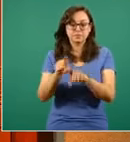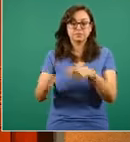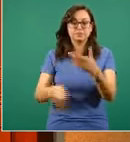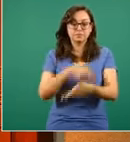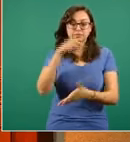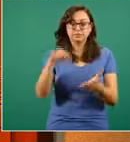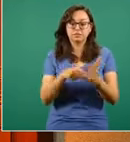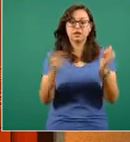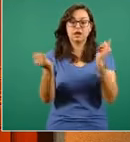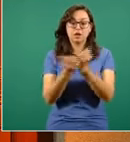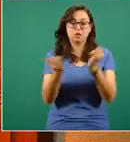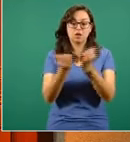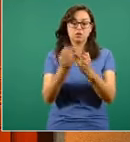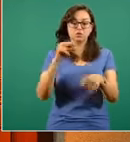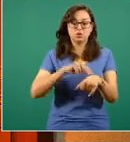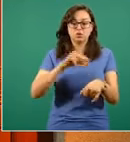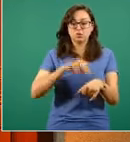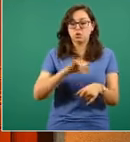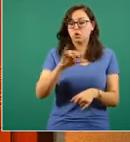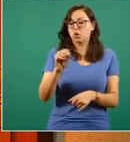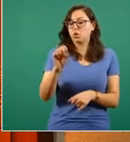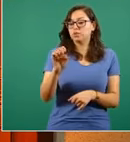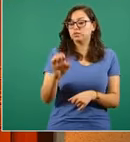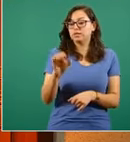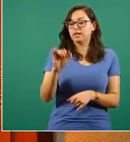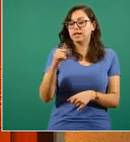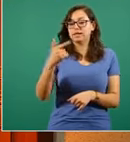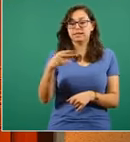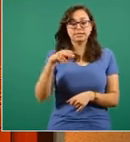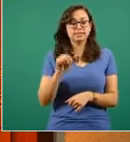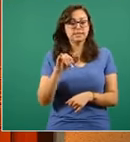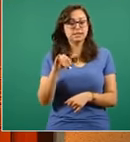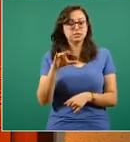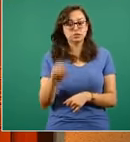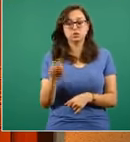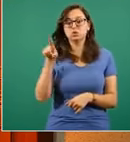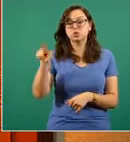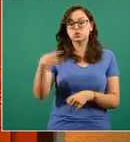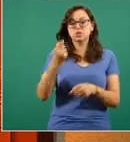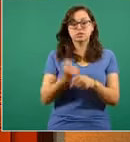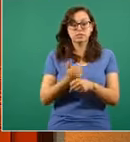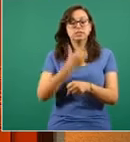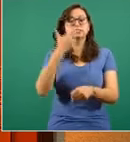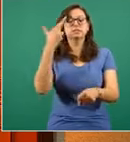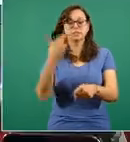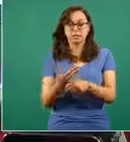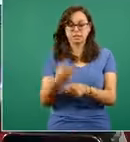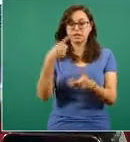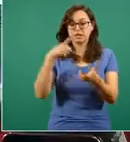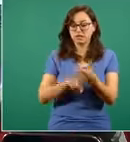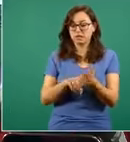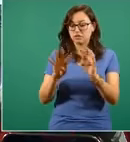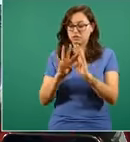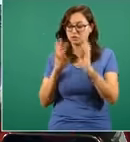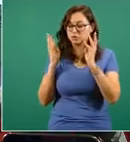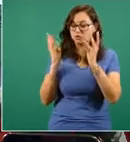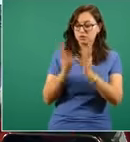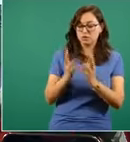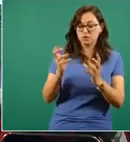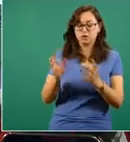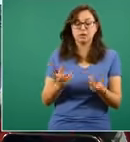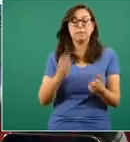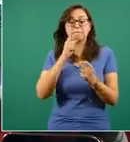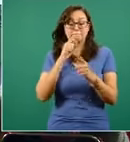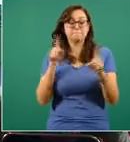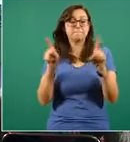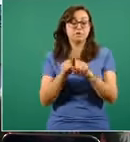mencionado al doctor José Ignacio Santos Preciado, quien es actualmente el secretario del Consejo de Salubridad General, pero que además fue el